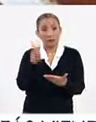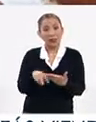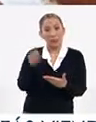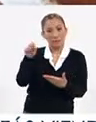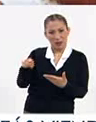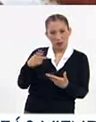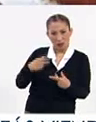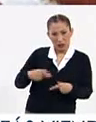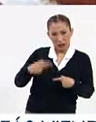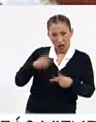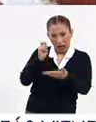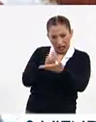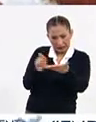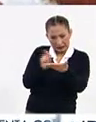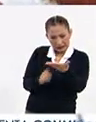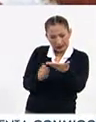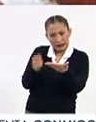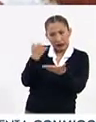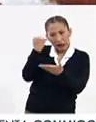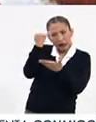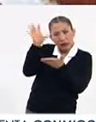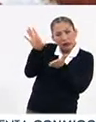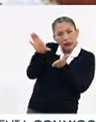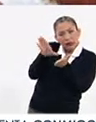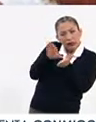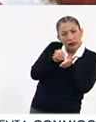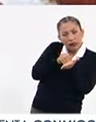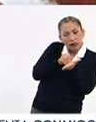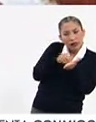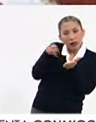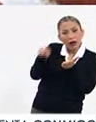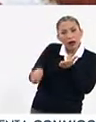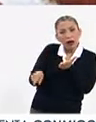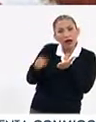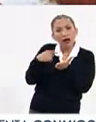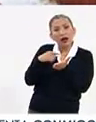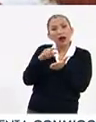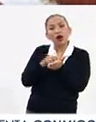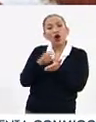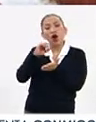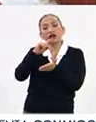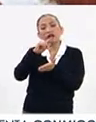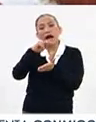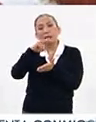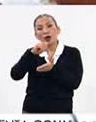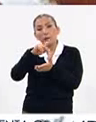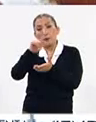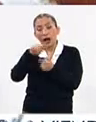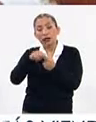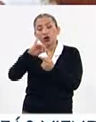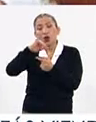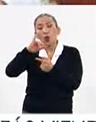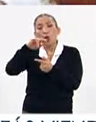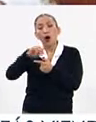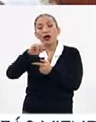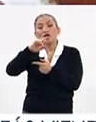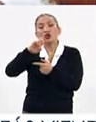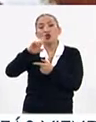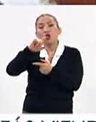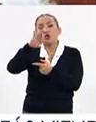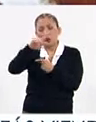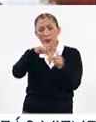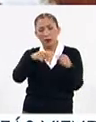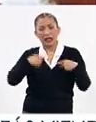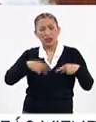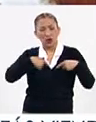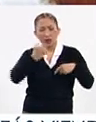propio autor, que está inspirado en Ricardo Garibay, Octavio Paz, Juan Rulfo, escritores que